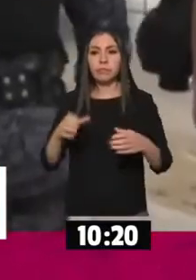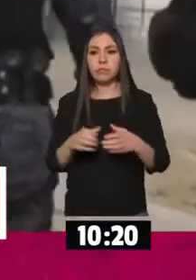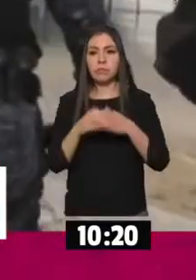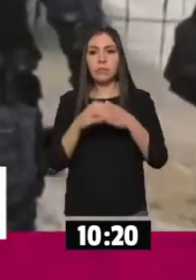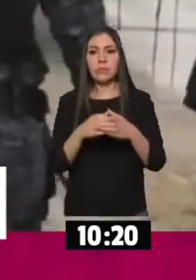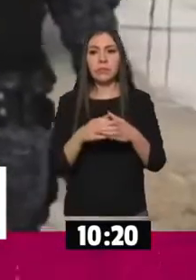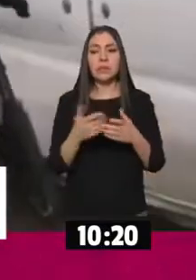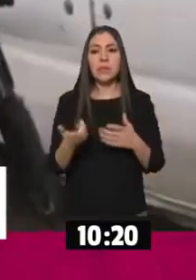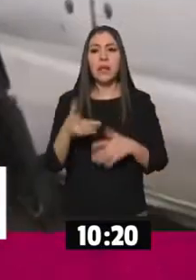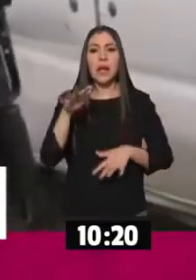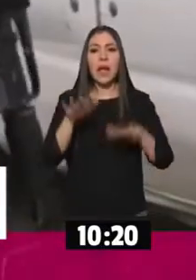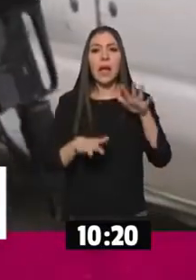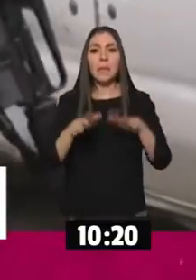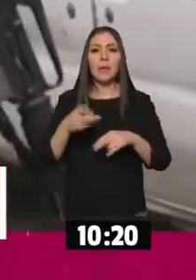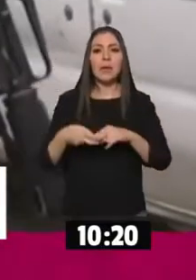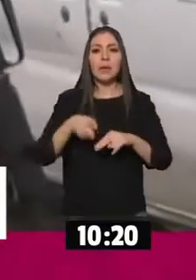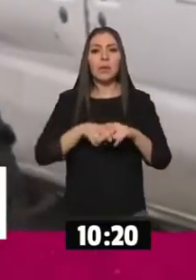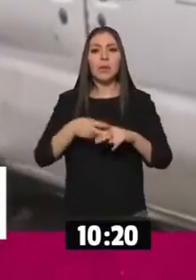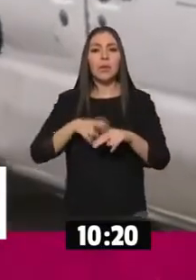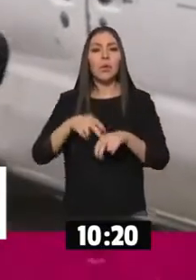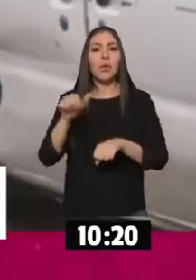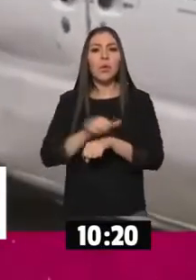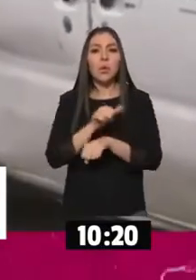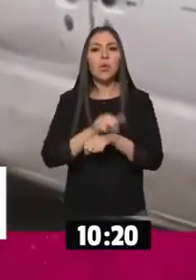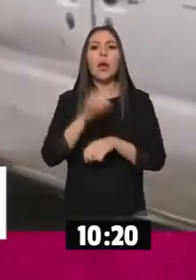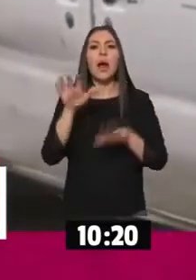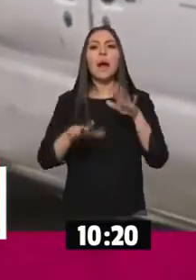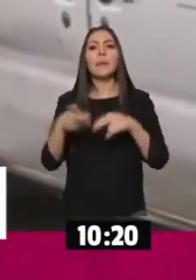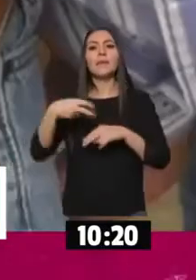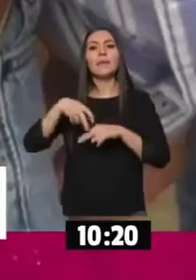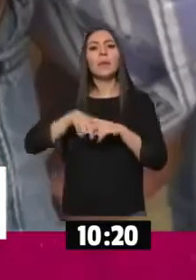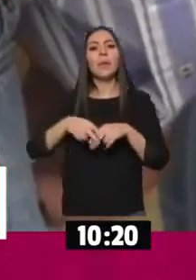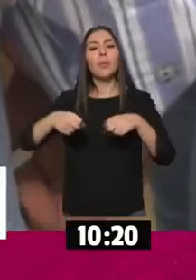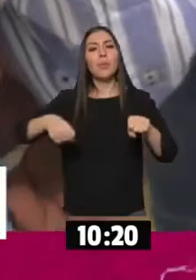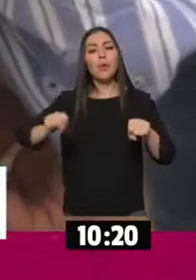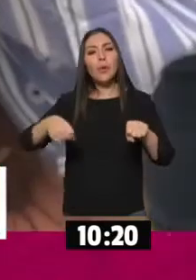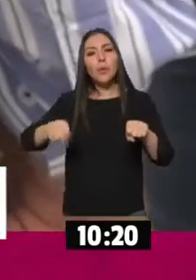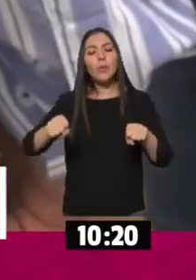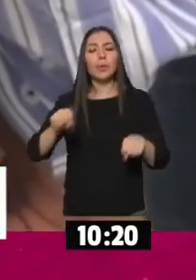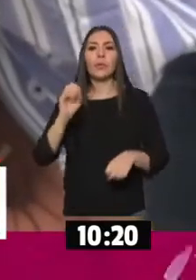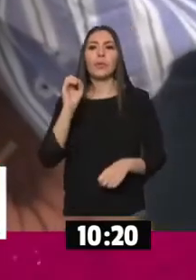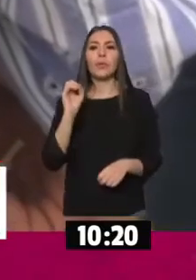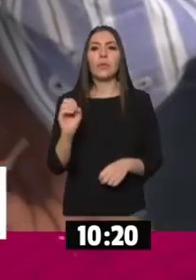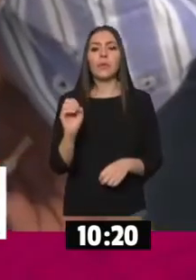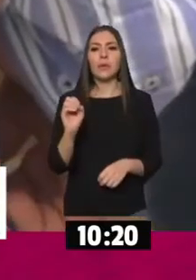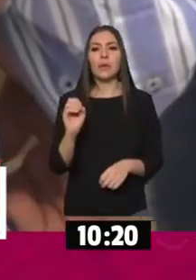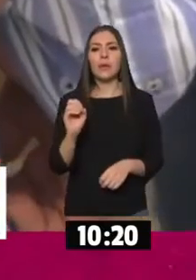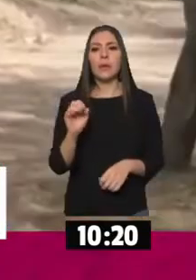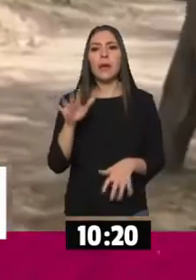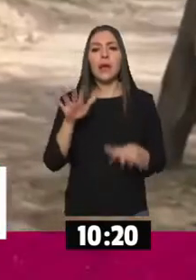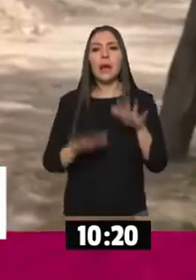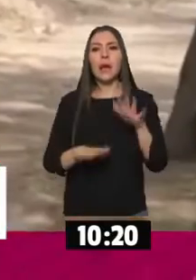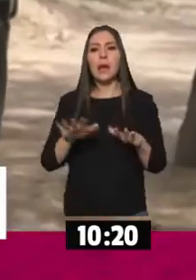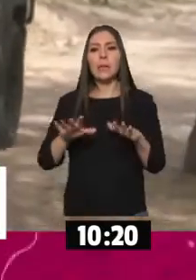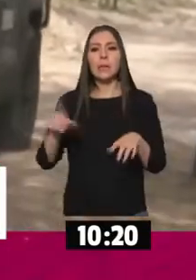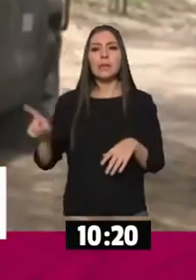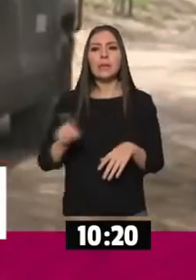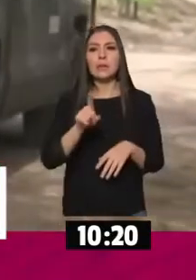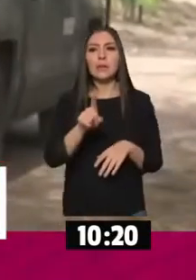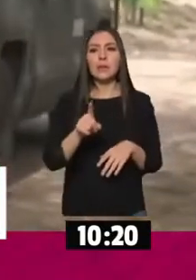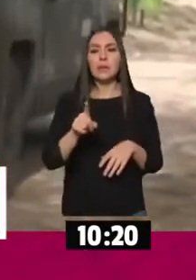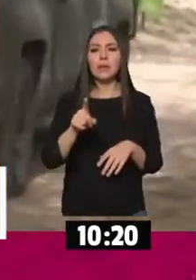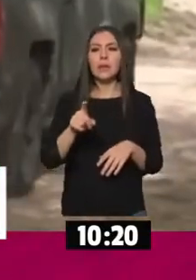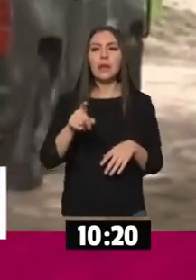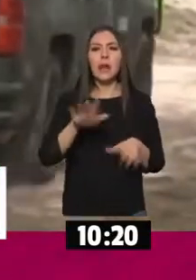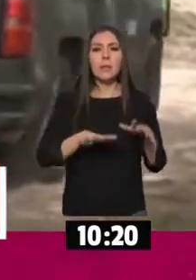veces viajan en automóvil, a veces en motocicleta, a veces les ponen a los aspirantes o políticos que están viajando